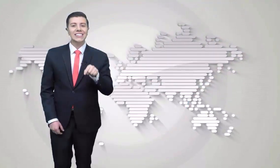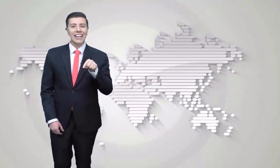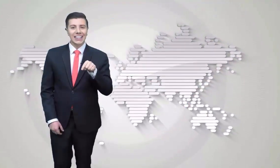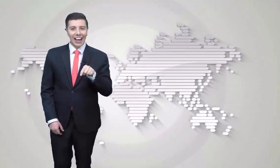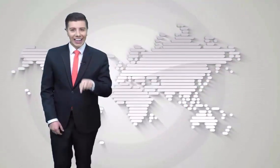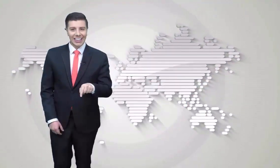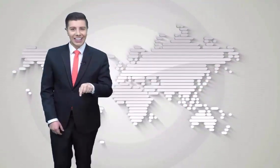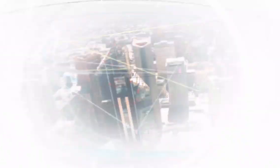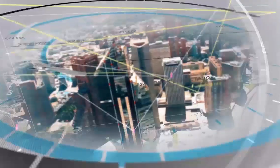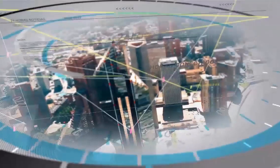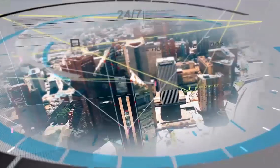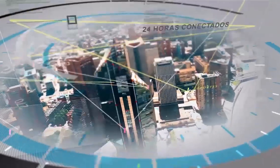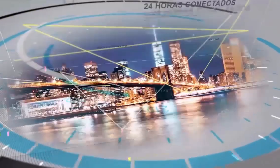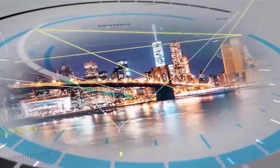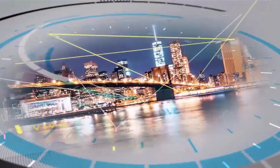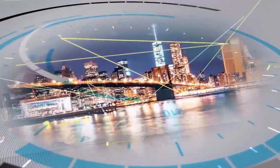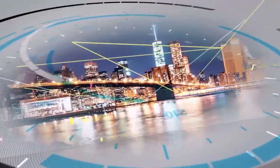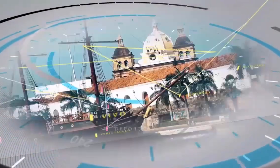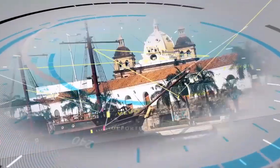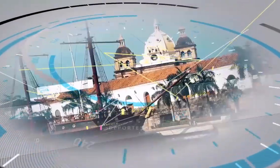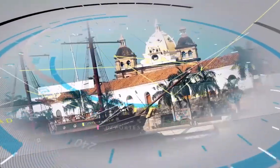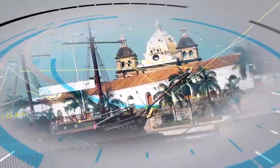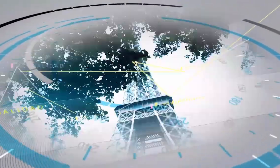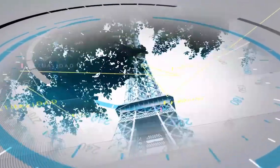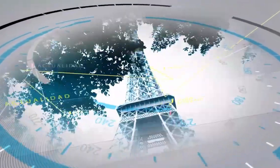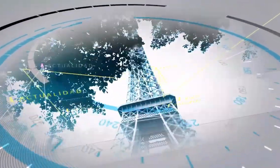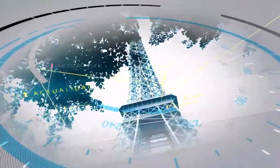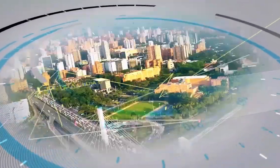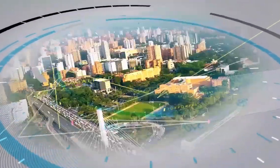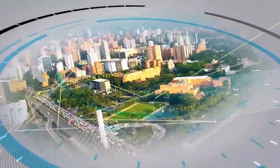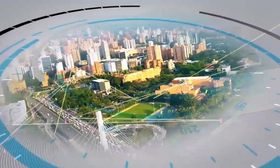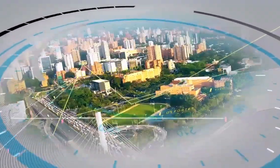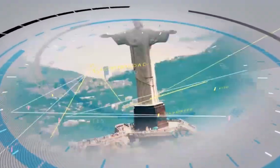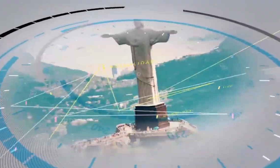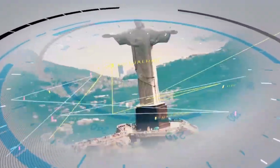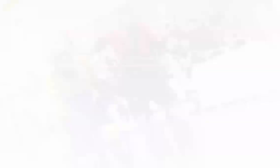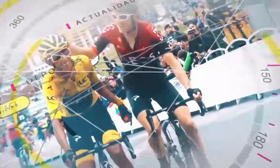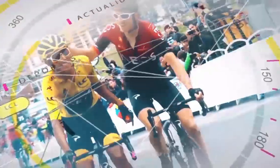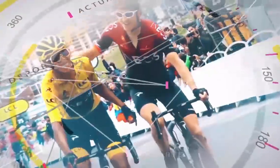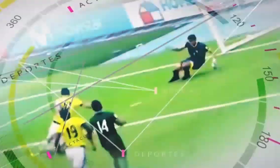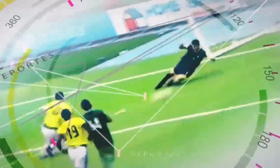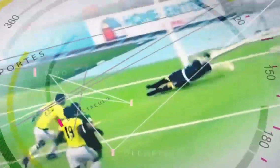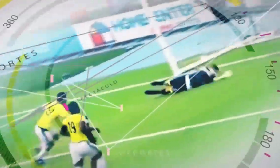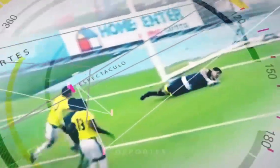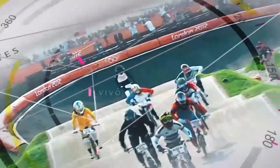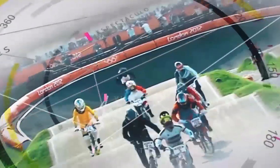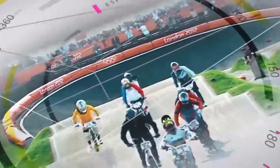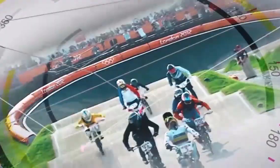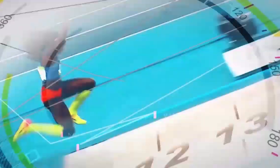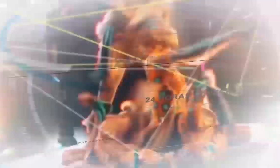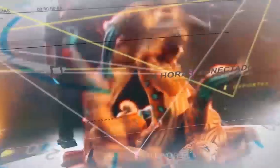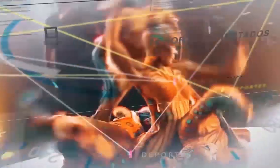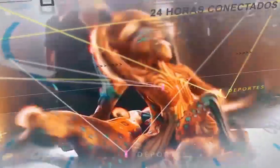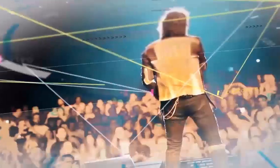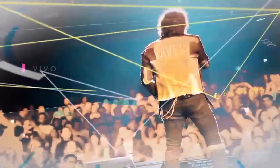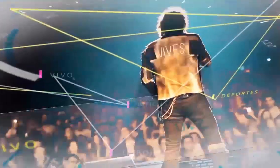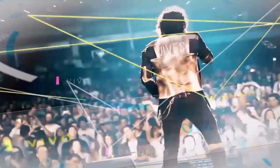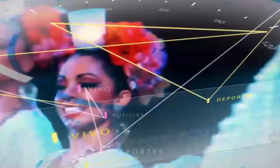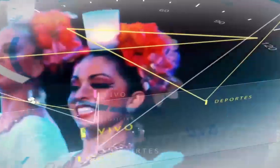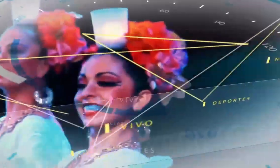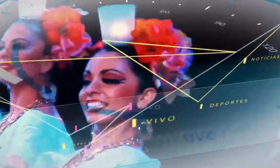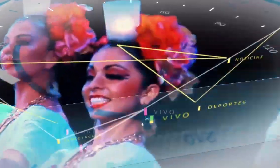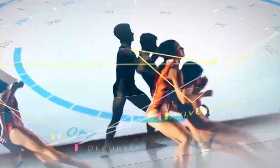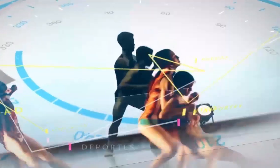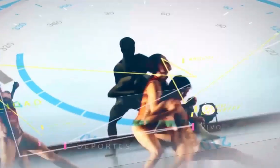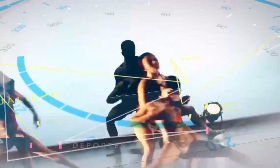Todas las noticias están aquí. Colombia y sus regiones. Un panorama mundial. El acontecer deportivo,